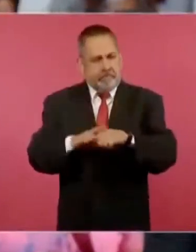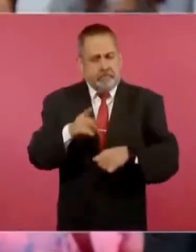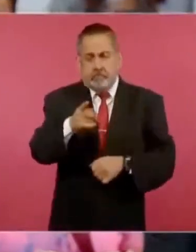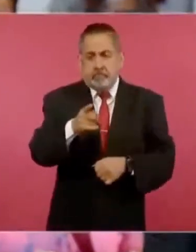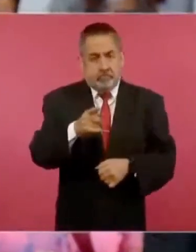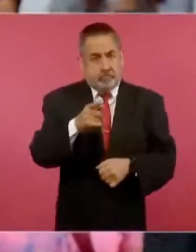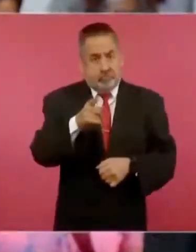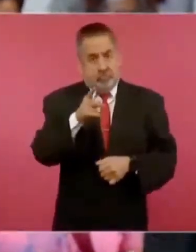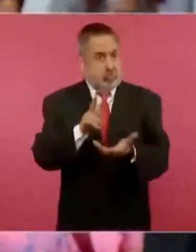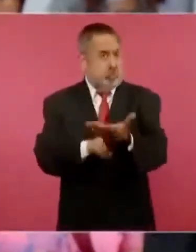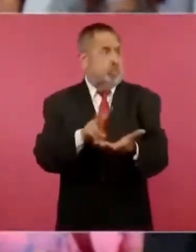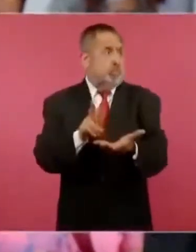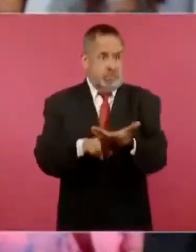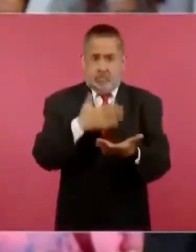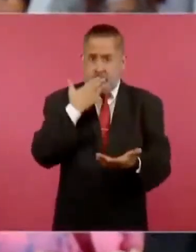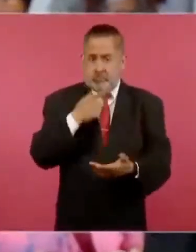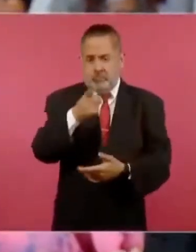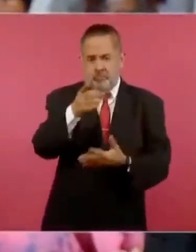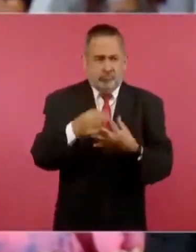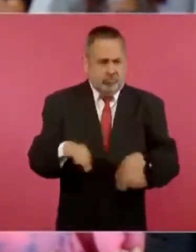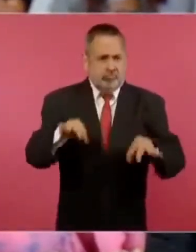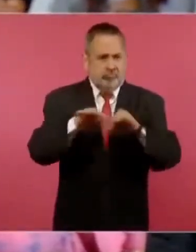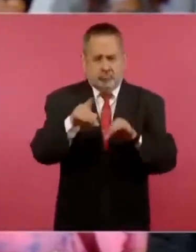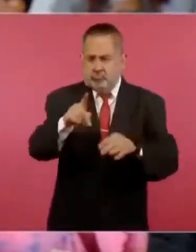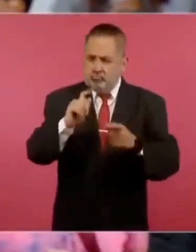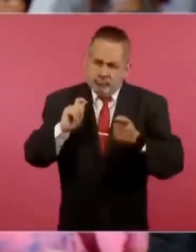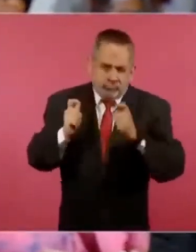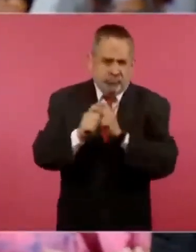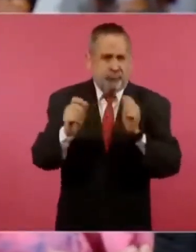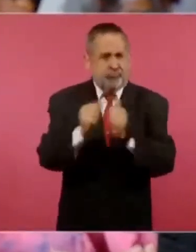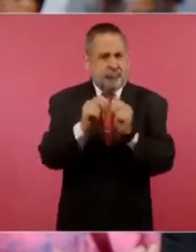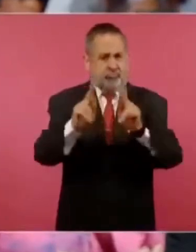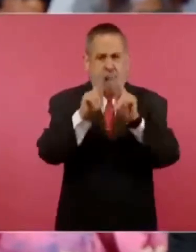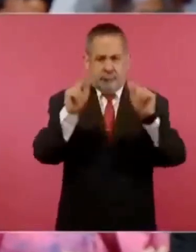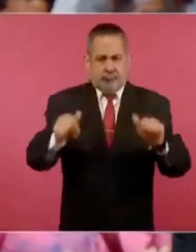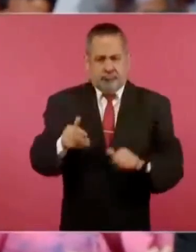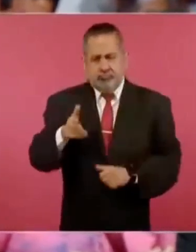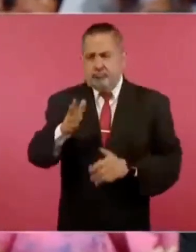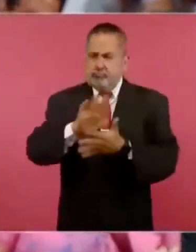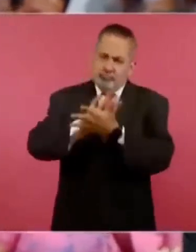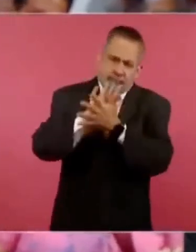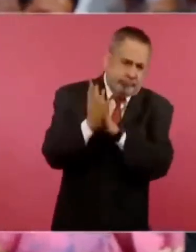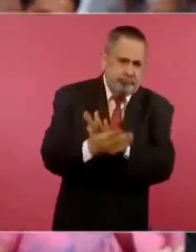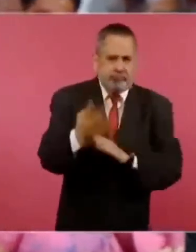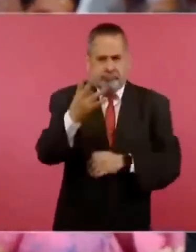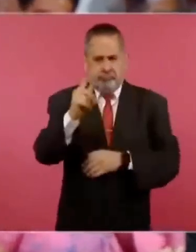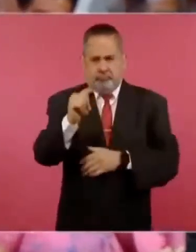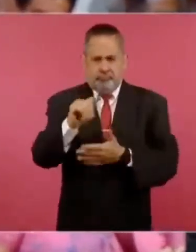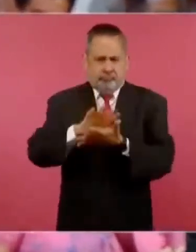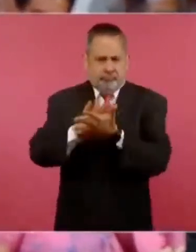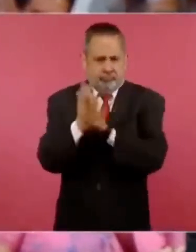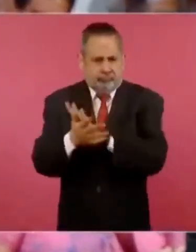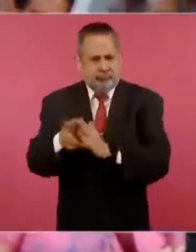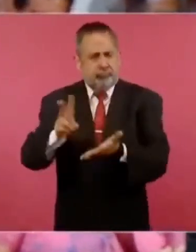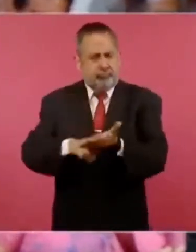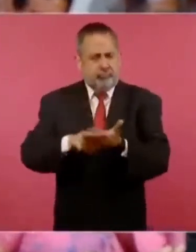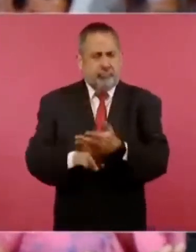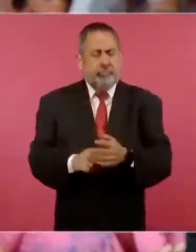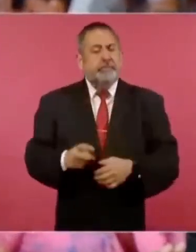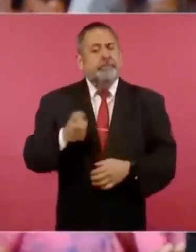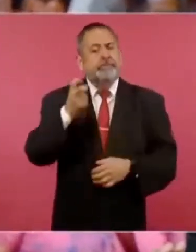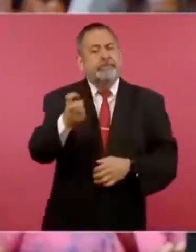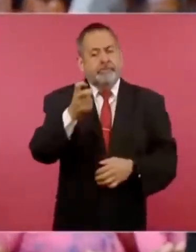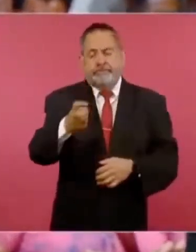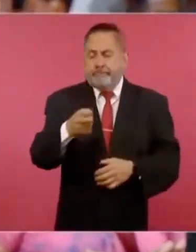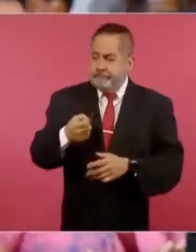ha sido un hombre fundamental en el cambio pacífico del rumbo del país en la Cuarta Transformación, fue ese gran movimiento